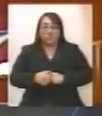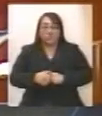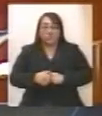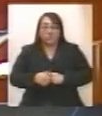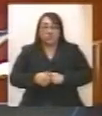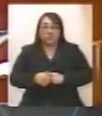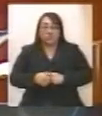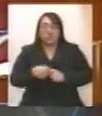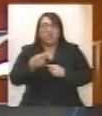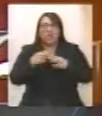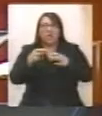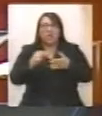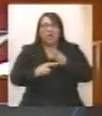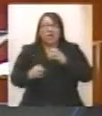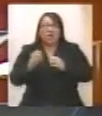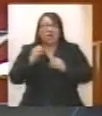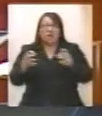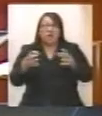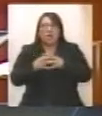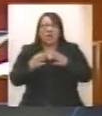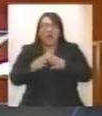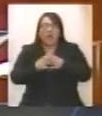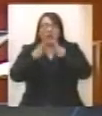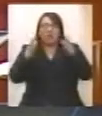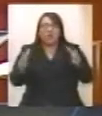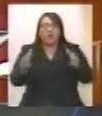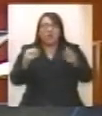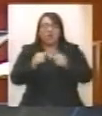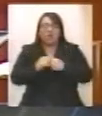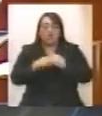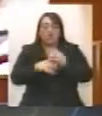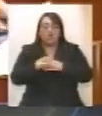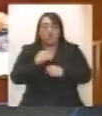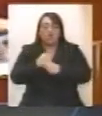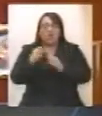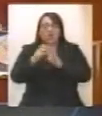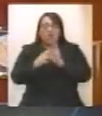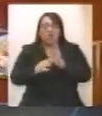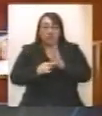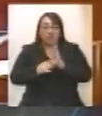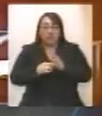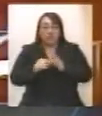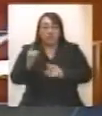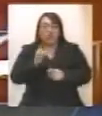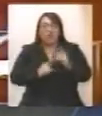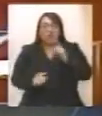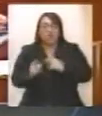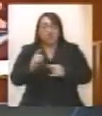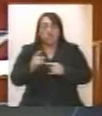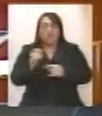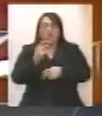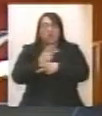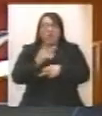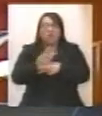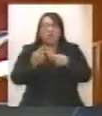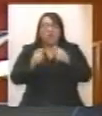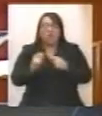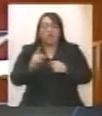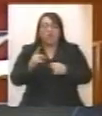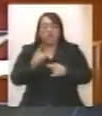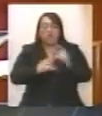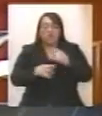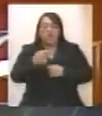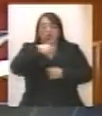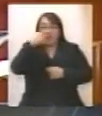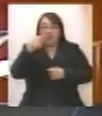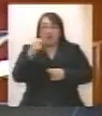y rehabilitación, ampliando la cobertura del programa del consumo de prevención y tratamiento del consumo